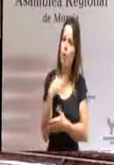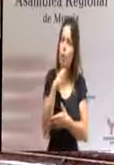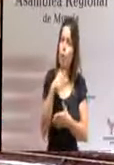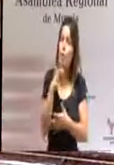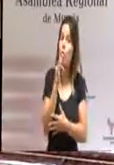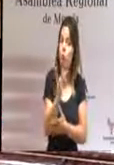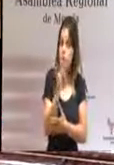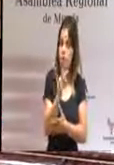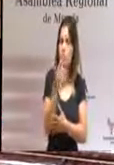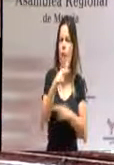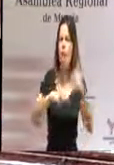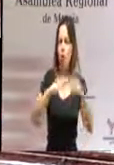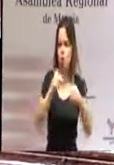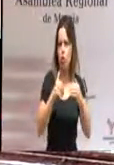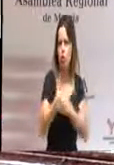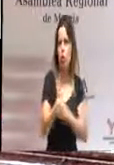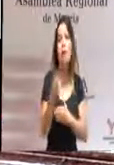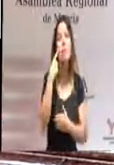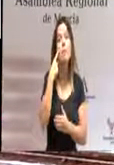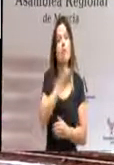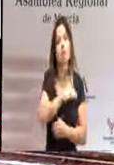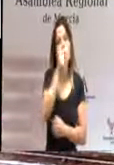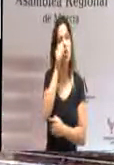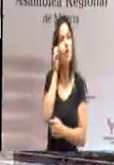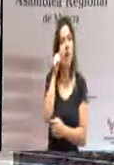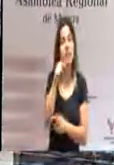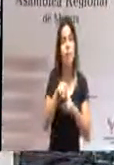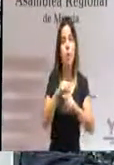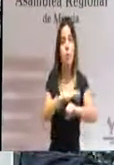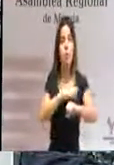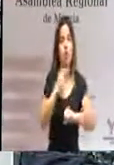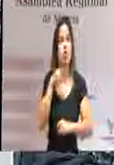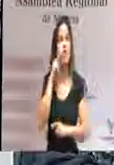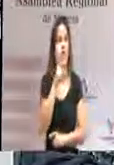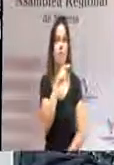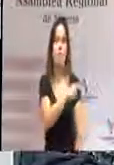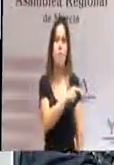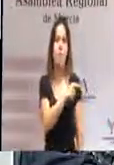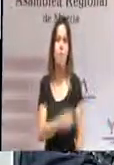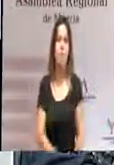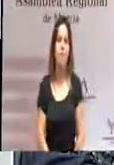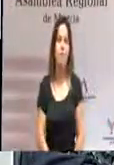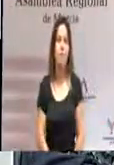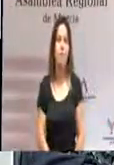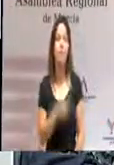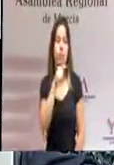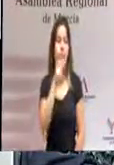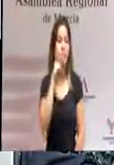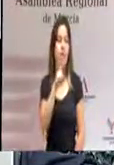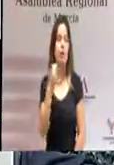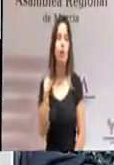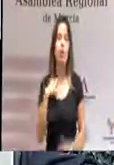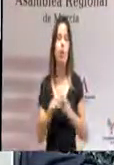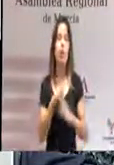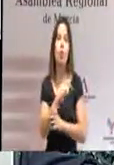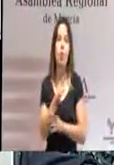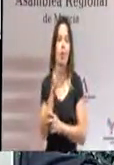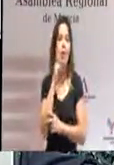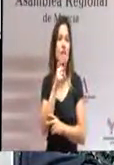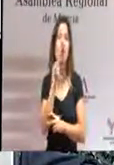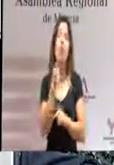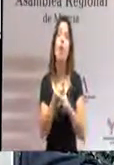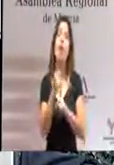positiva y constructiva. Miren, señorías, este es el Mar Menor que yo veo. Este es el Mar Menor que ve el Partido Popular. Estos son